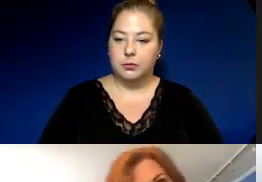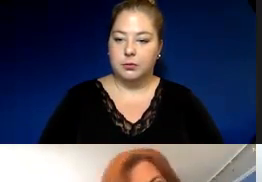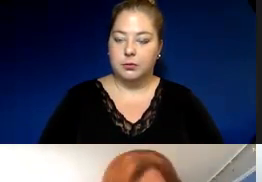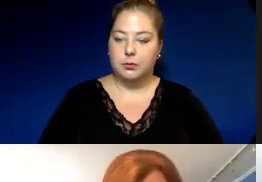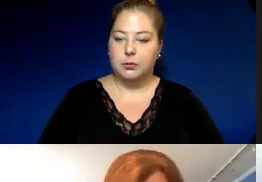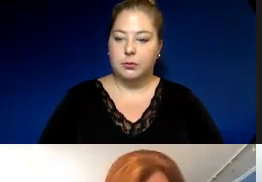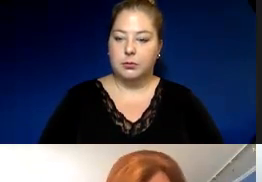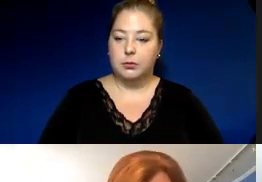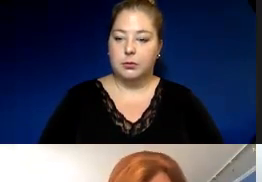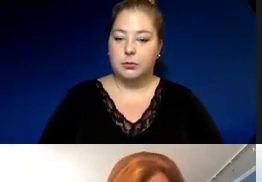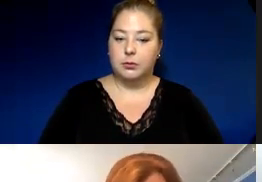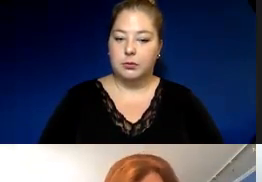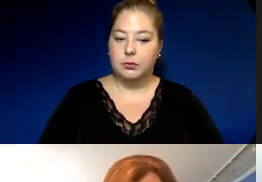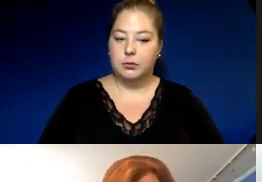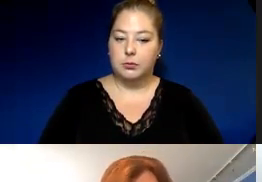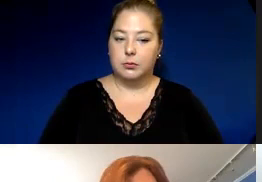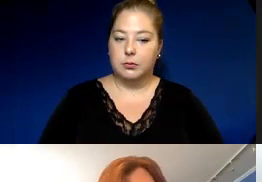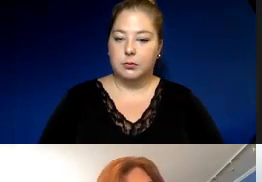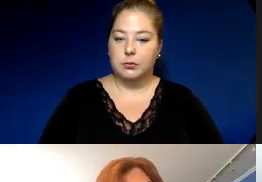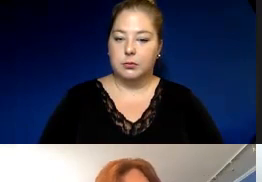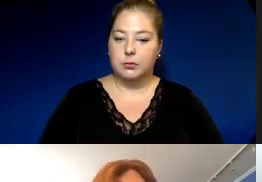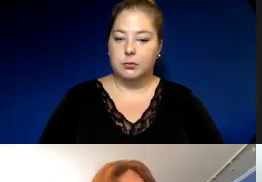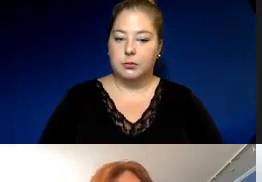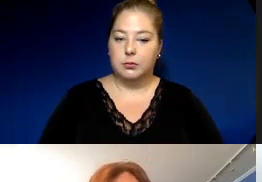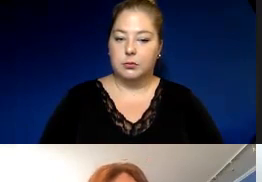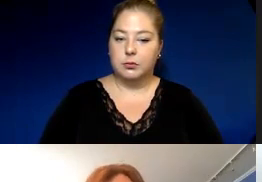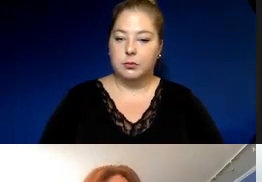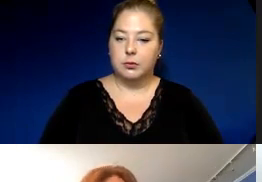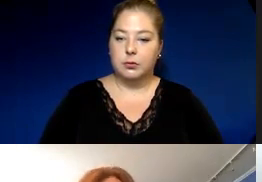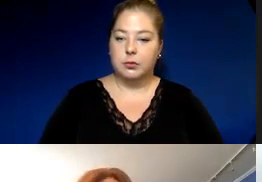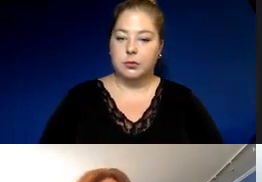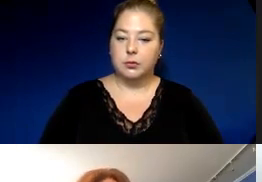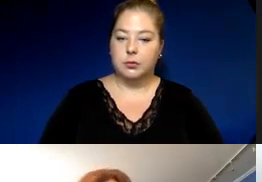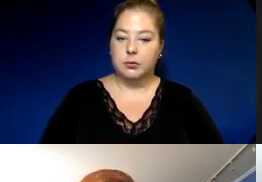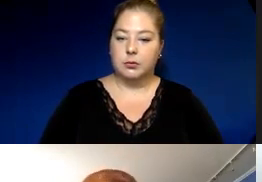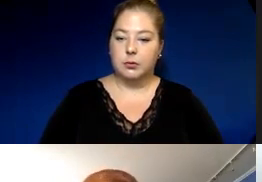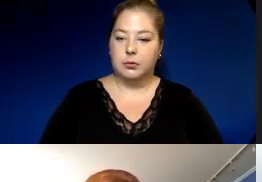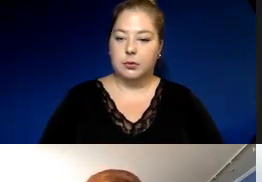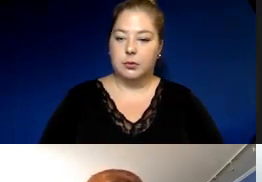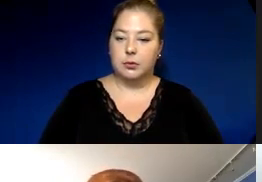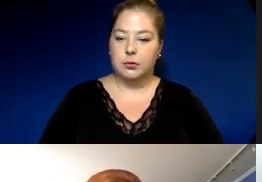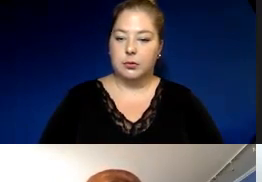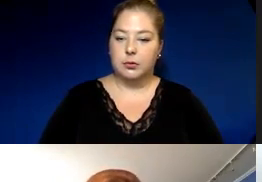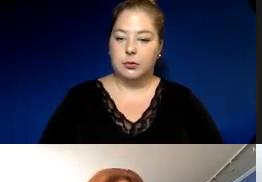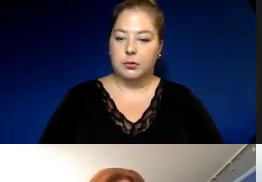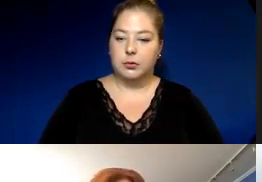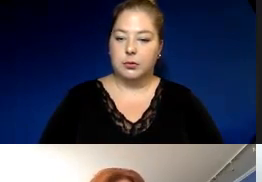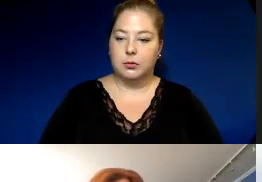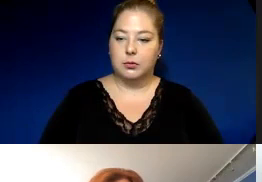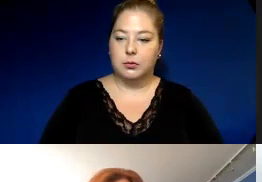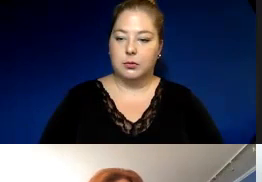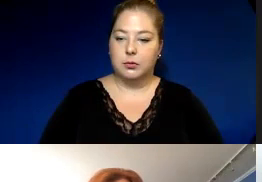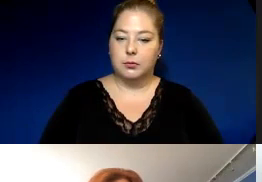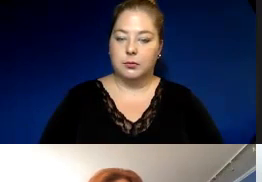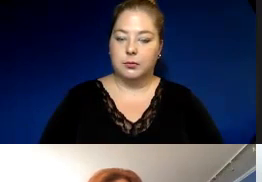Tenemos también a asambleísta. Sí, aquí. Aquí estoy. Perfecto, gracias.